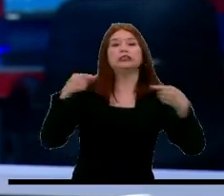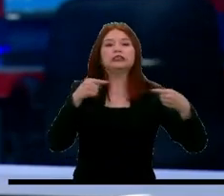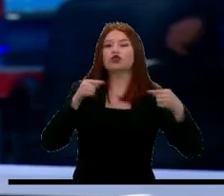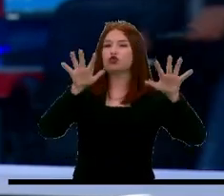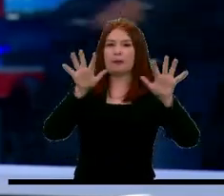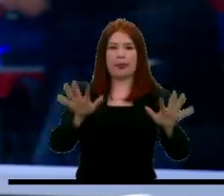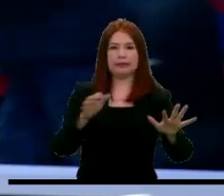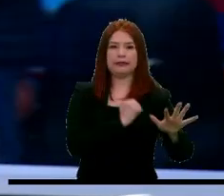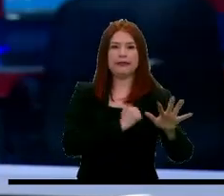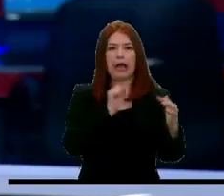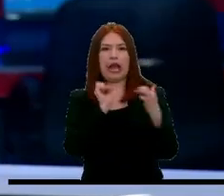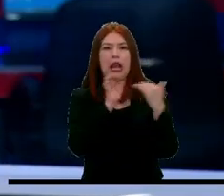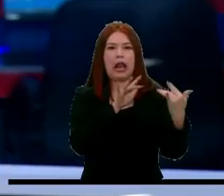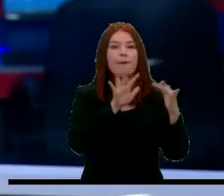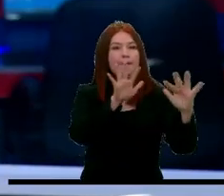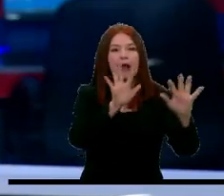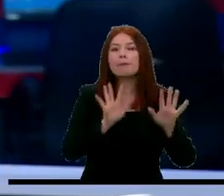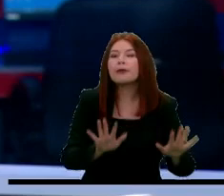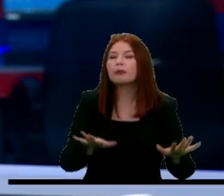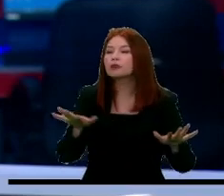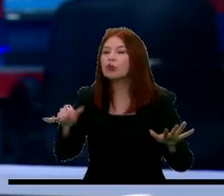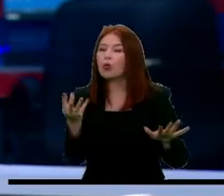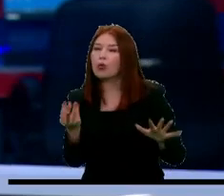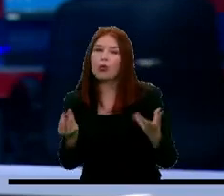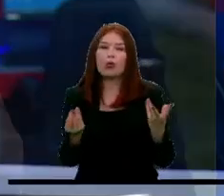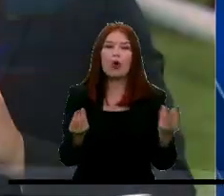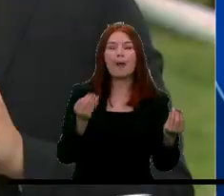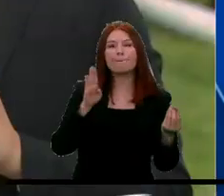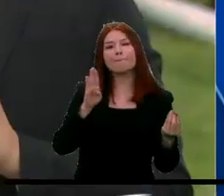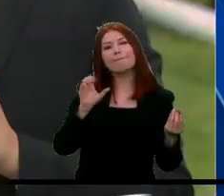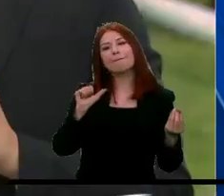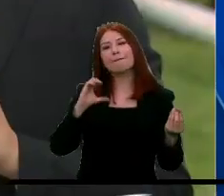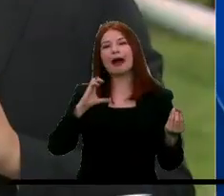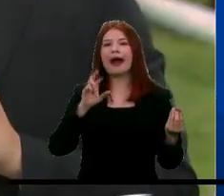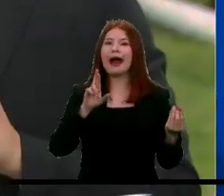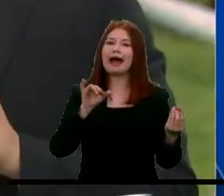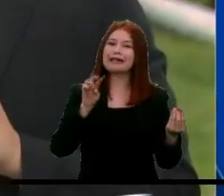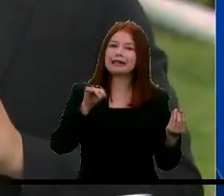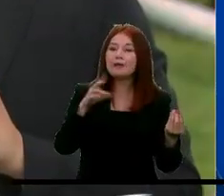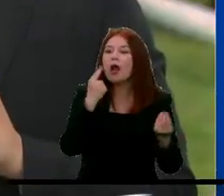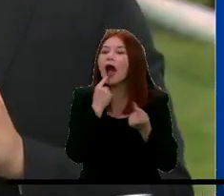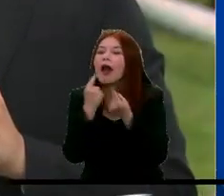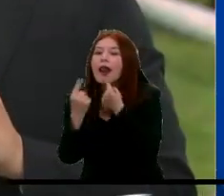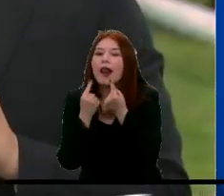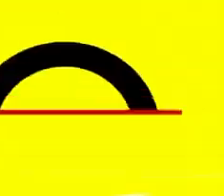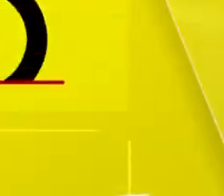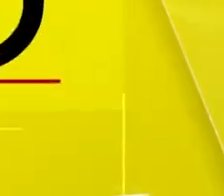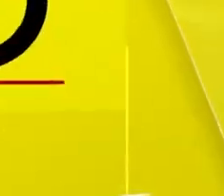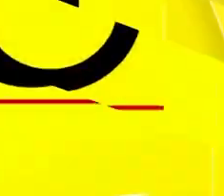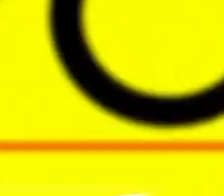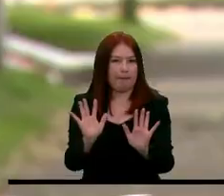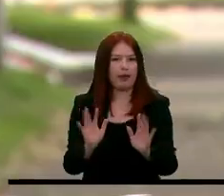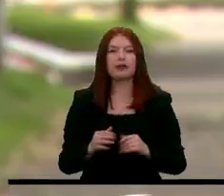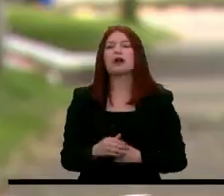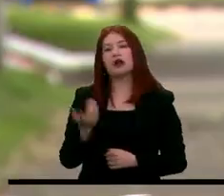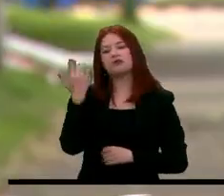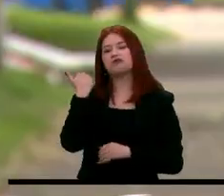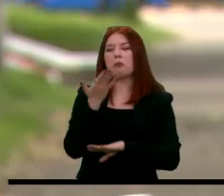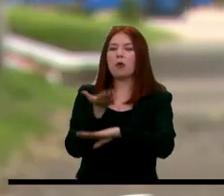de los diálogos exploratorios con algunas bandas criminales. Carlos Reyes, ¿cuál es la propuesta del mandatario?